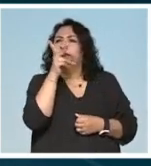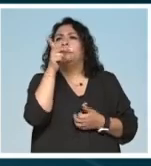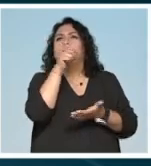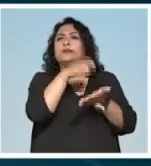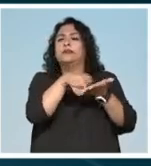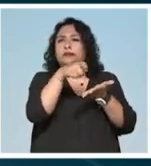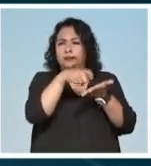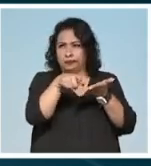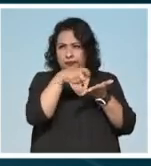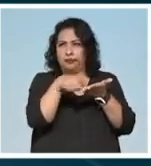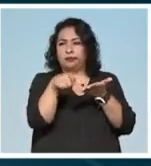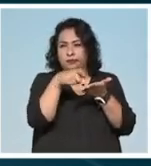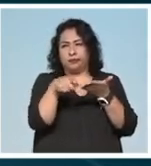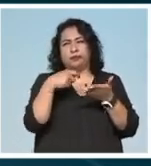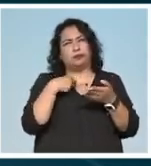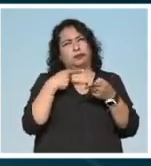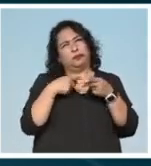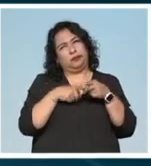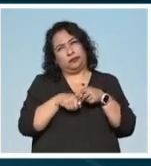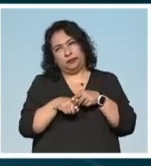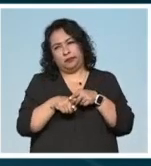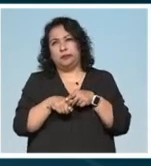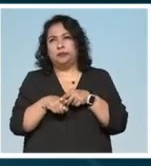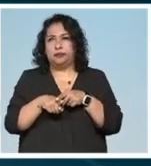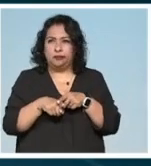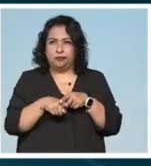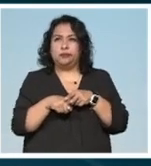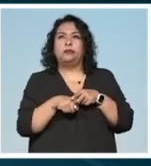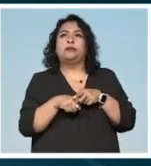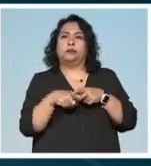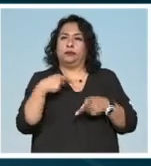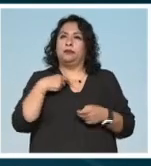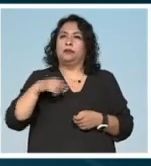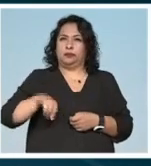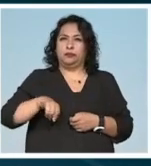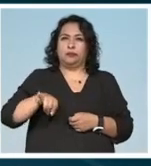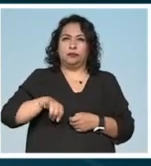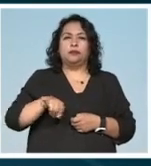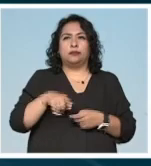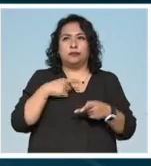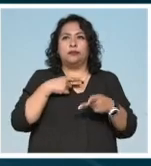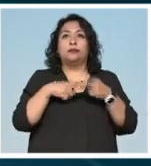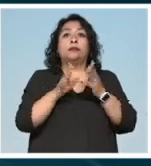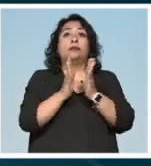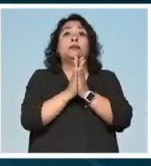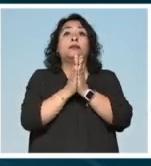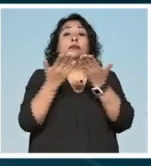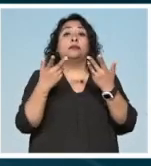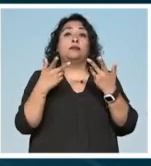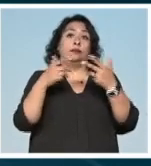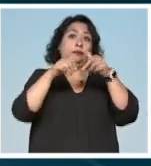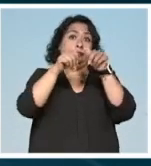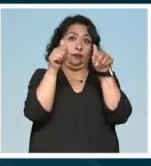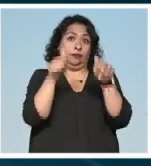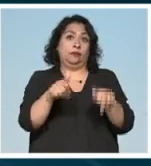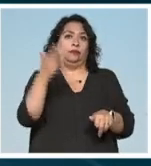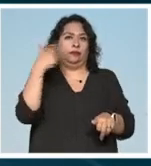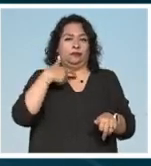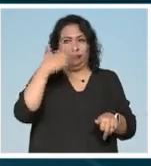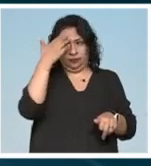escritura. Empecé, digamos, mi interés comenzó con los libros de artista cuando conocí